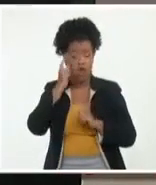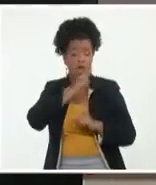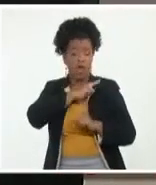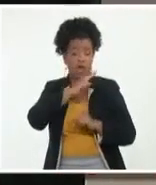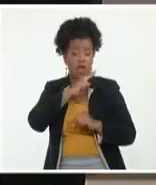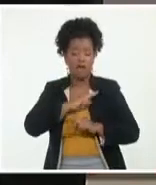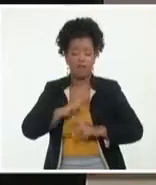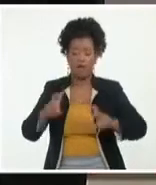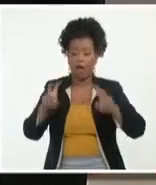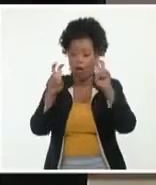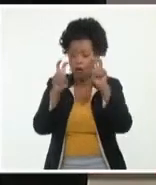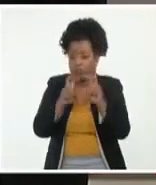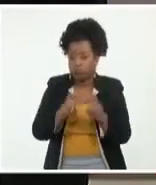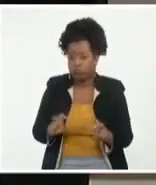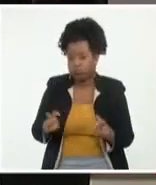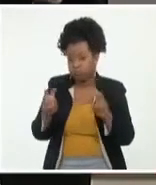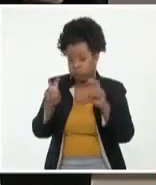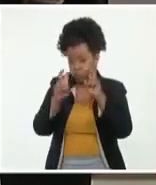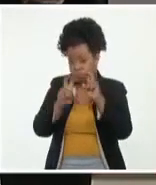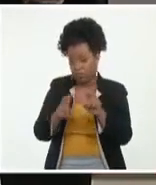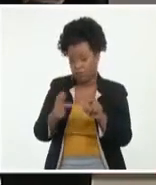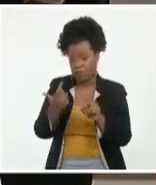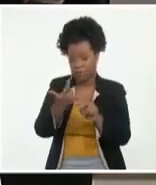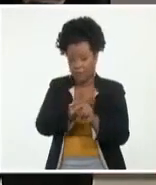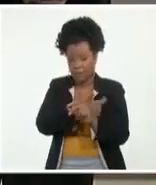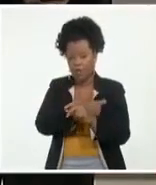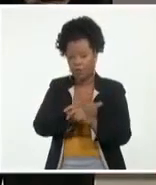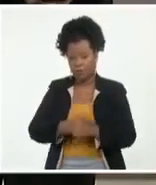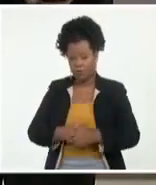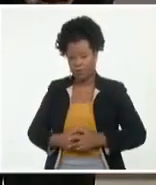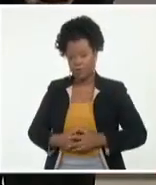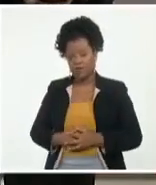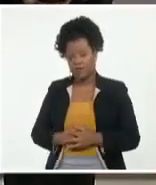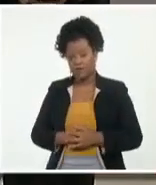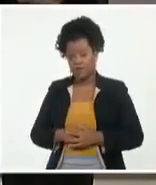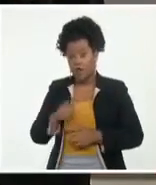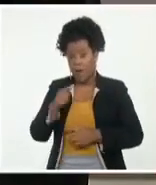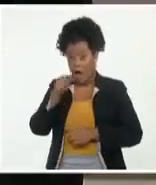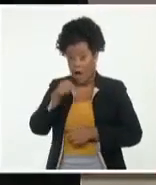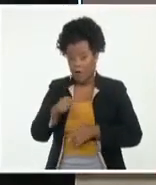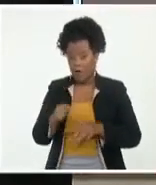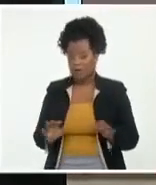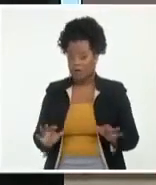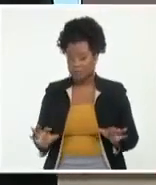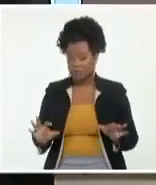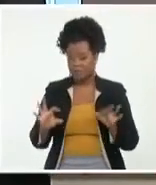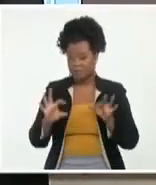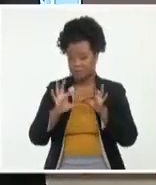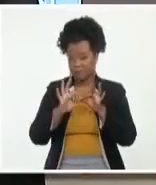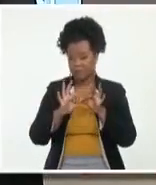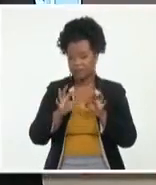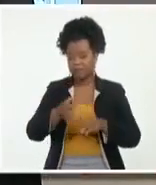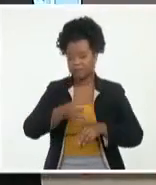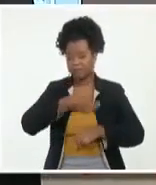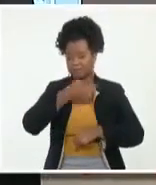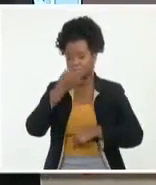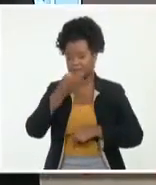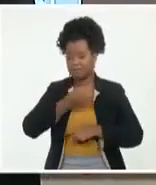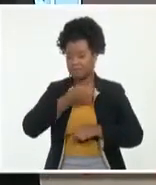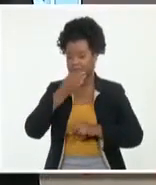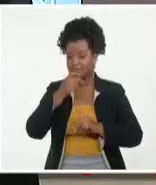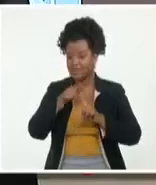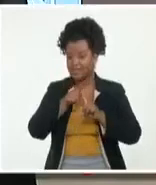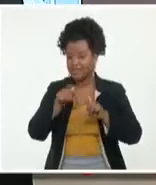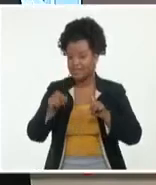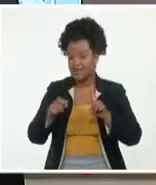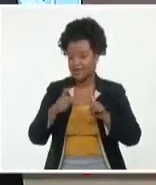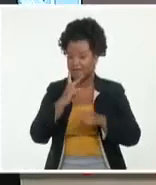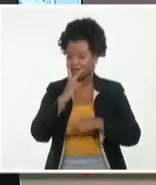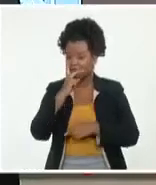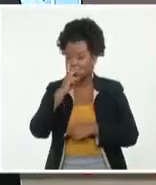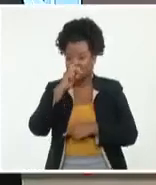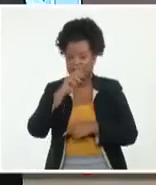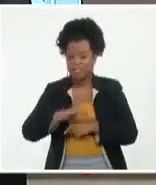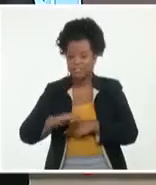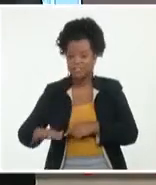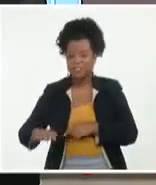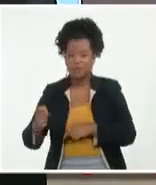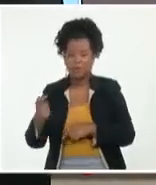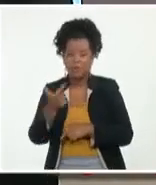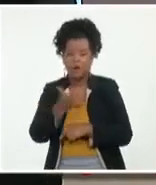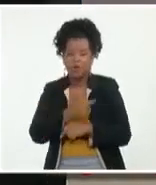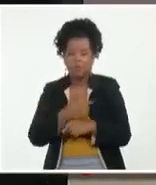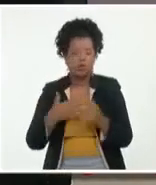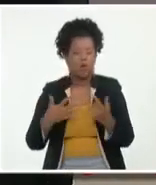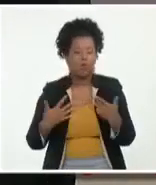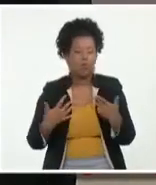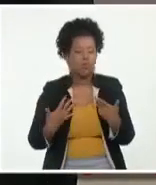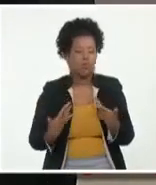del Instituto Finlay de Vacunas. En este minuto establecemos contacto vía internet para conocer, en primer lugar, doctora, cuál es el modo